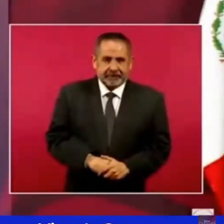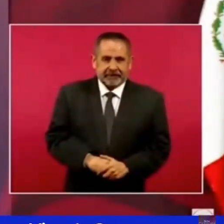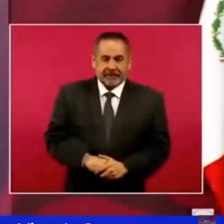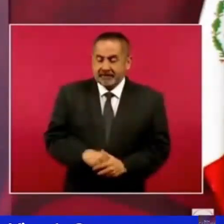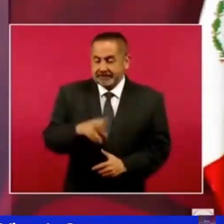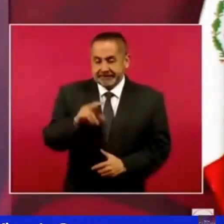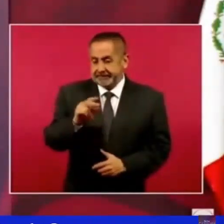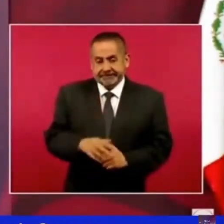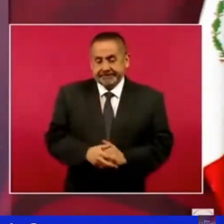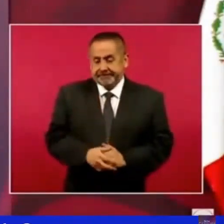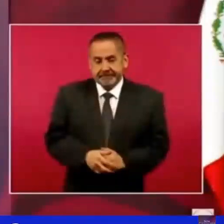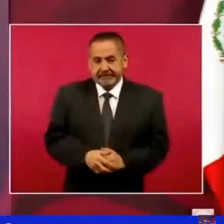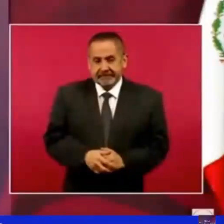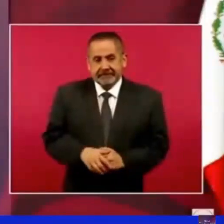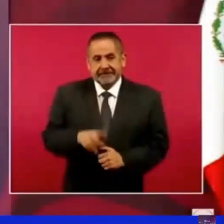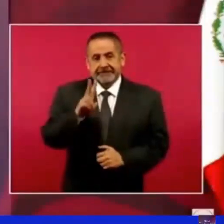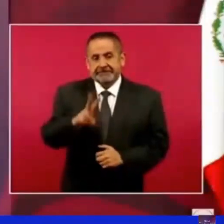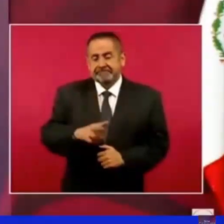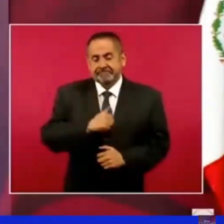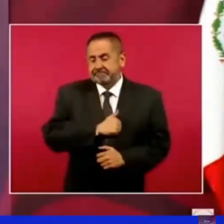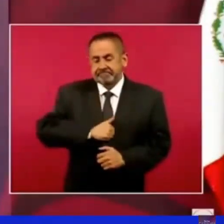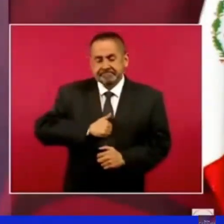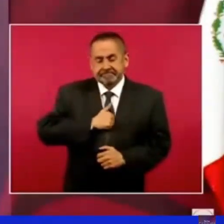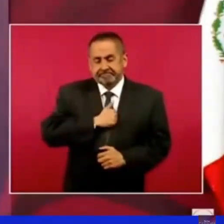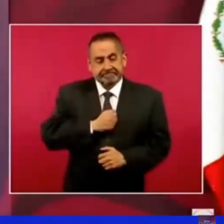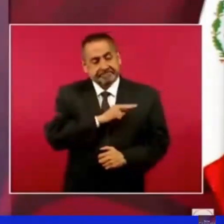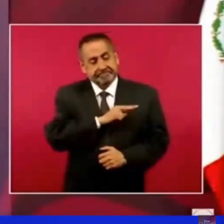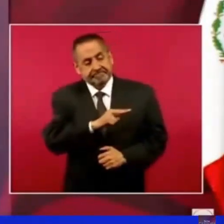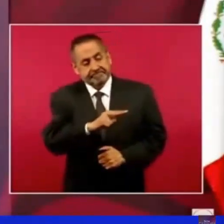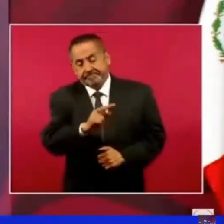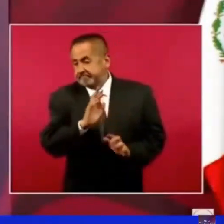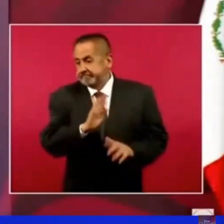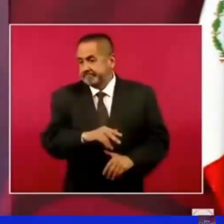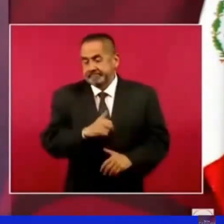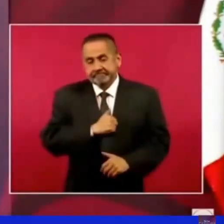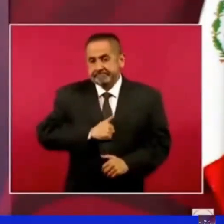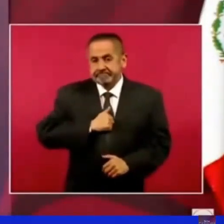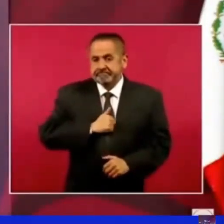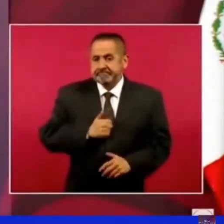No, es muy lamentable la situación.